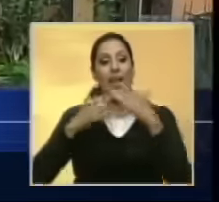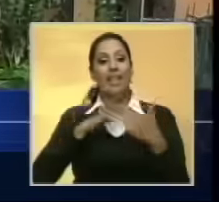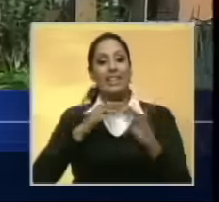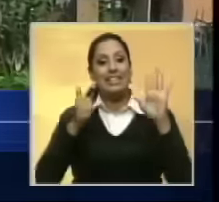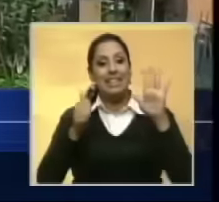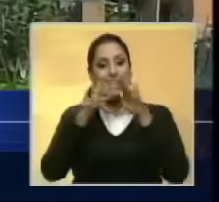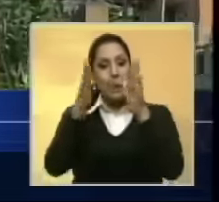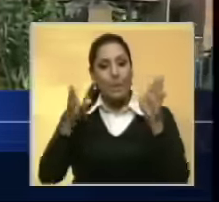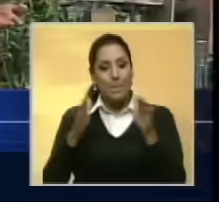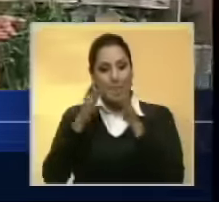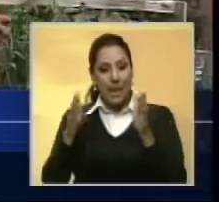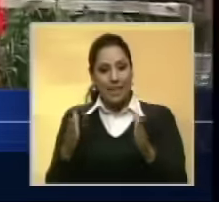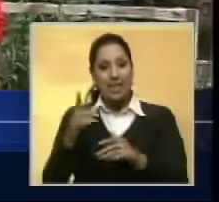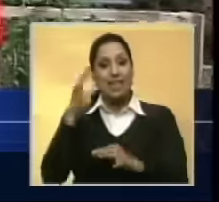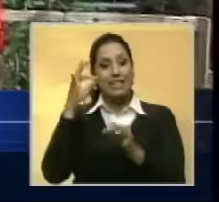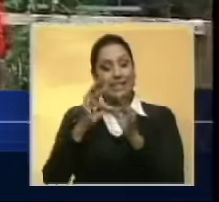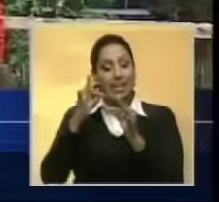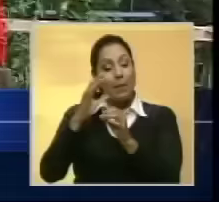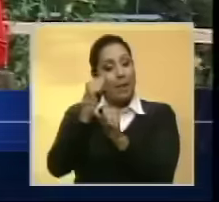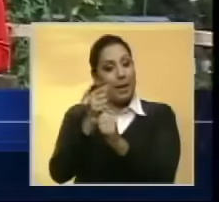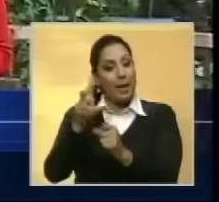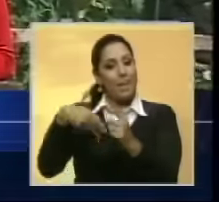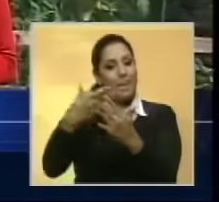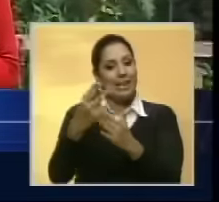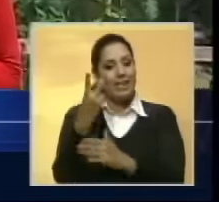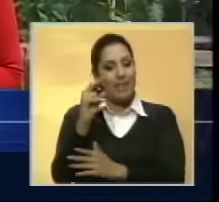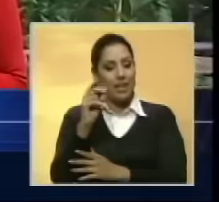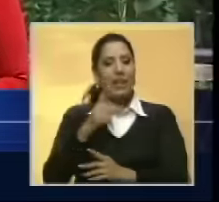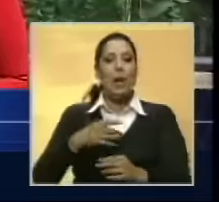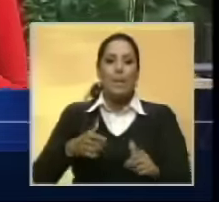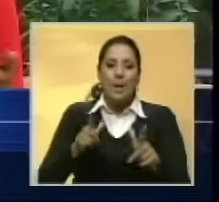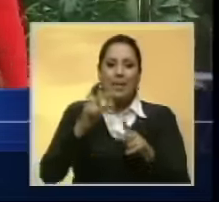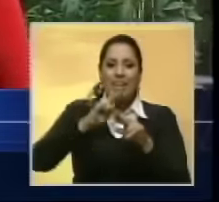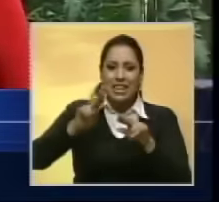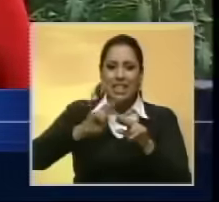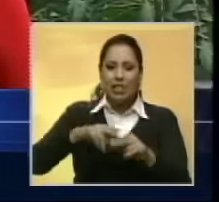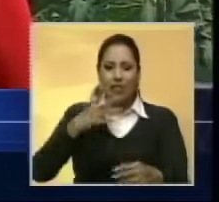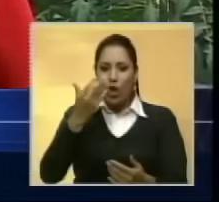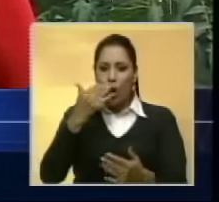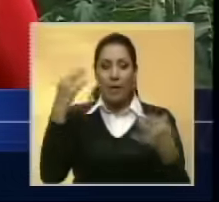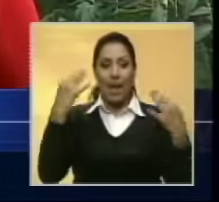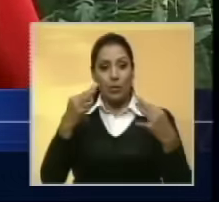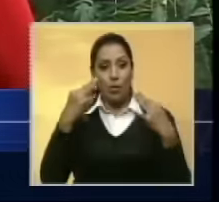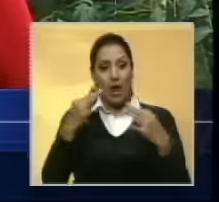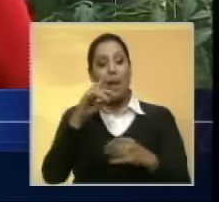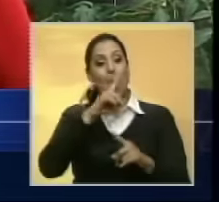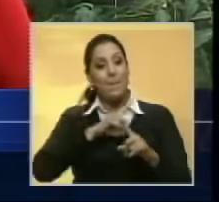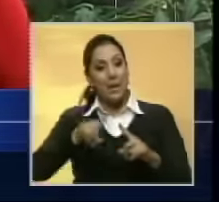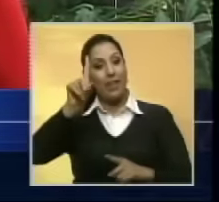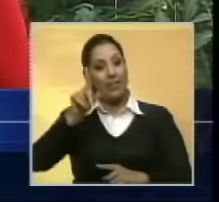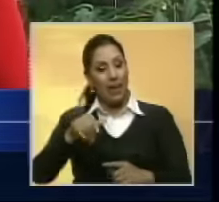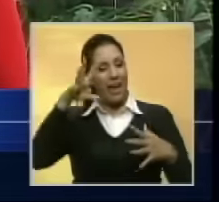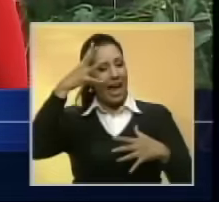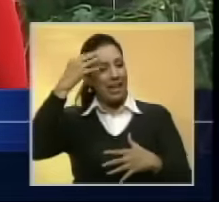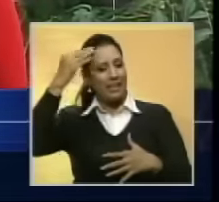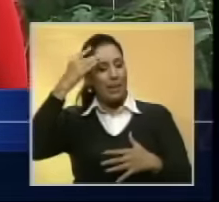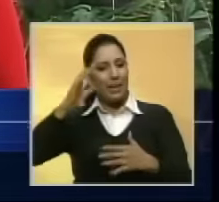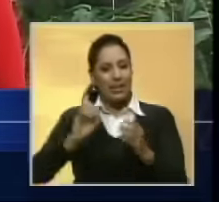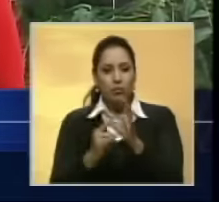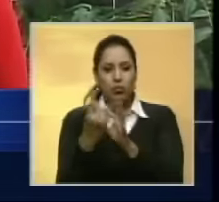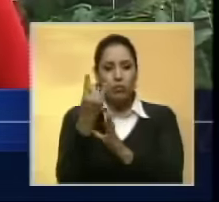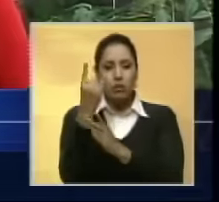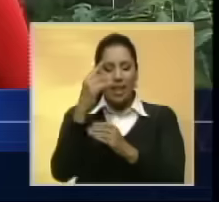mesas organopónicas y en el mes de septiembre esperan llegar a 20, lo que le permitirá a los niños no solamente ingerir alimentos más sanos, sino también aprenden a